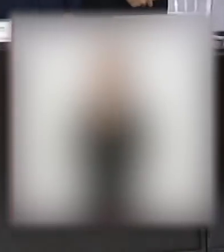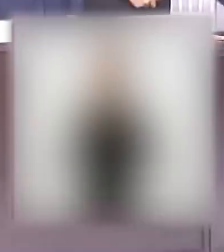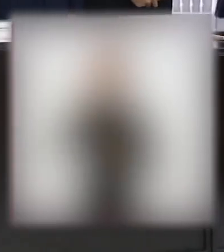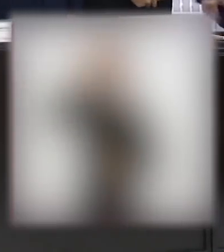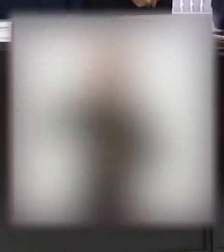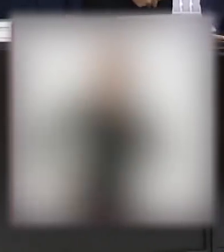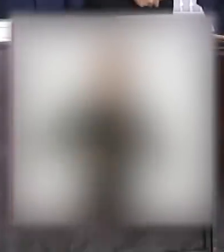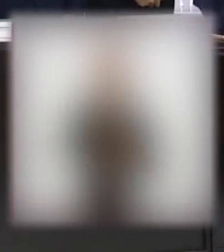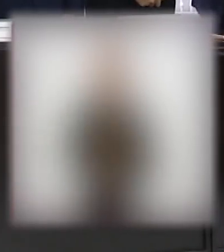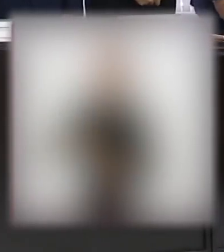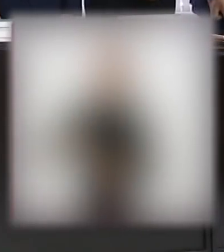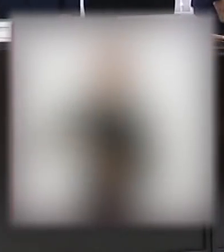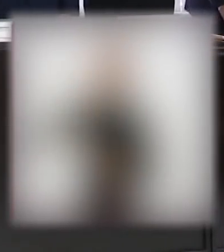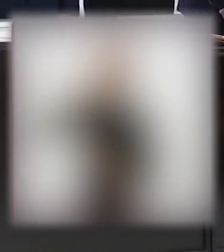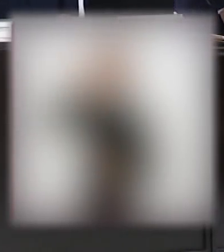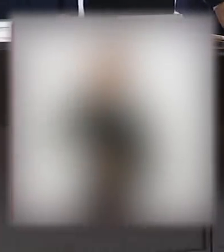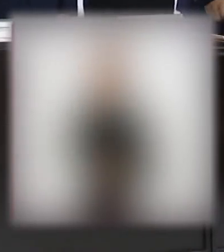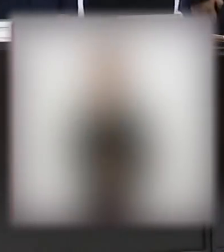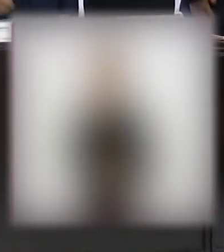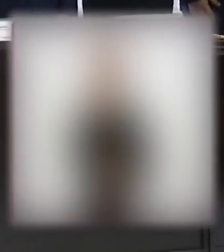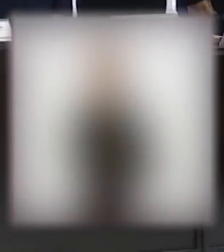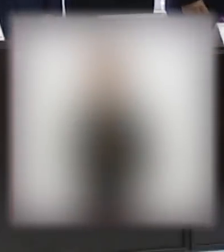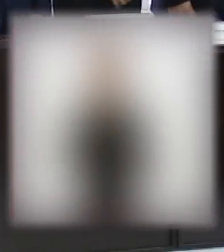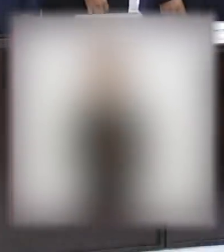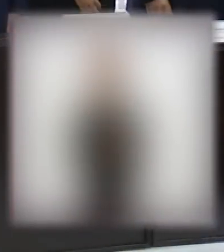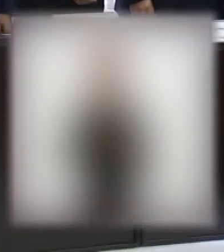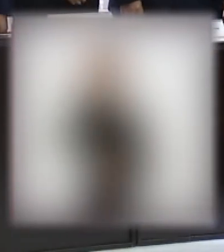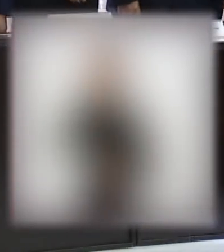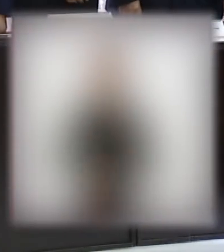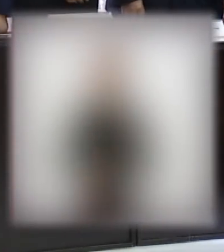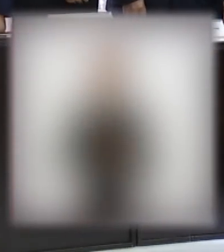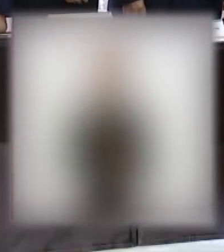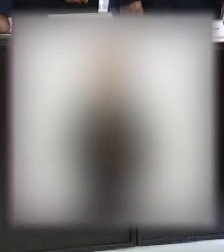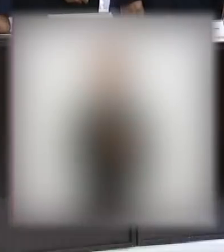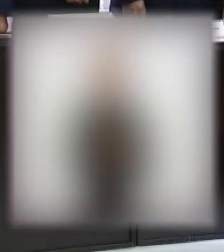2013. Para quedar al frente del CENTE, se propuso